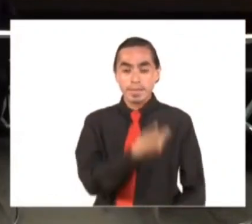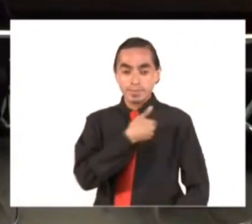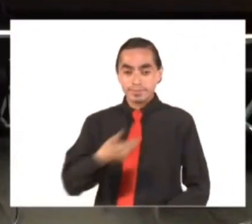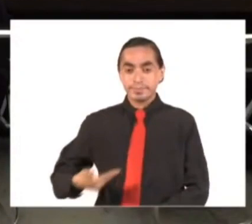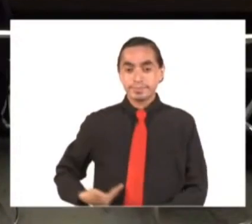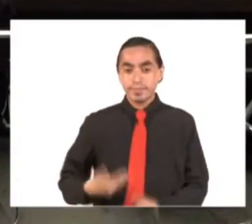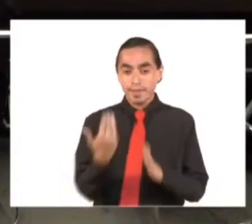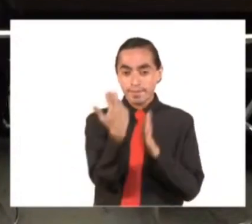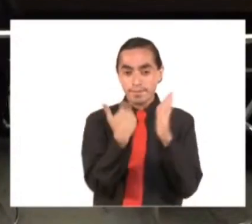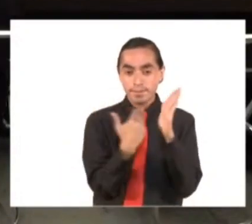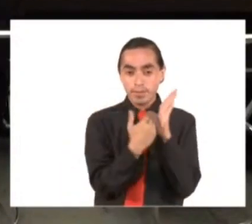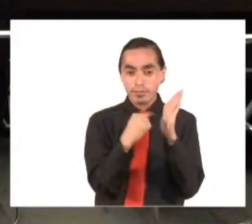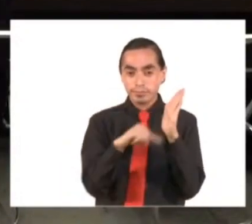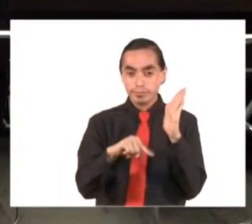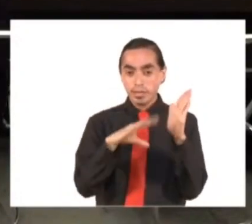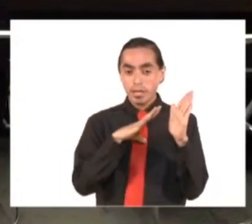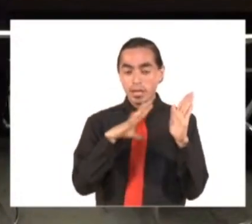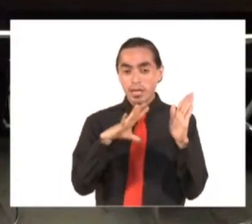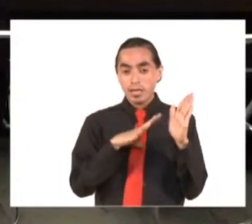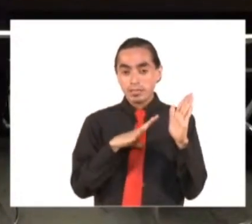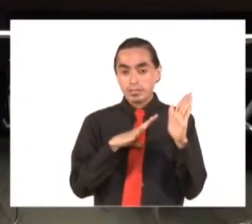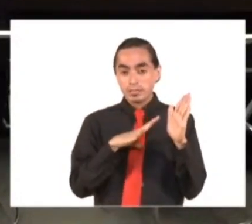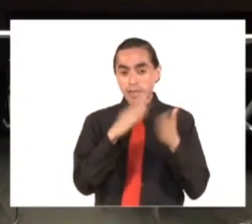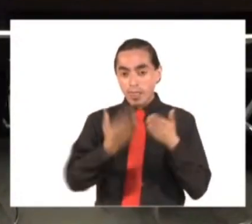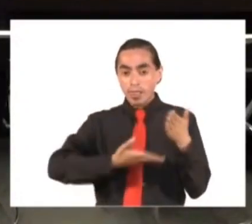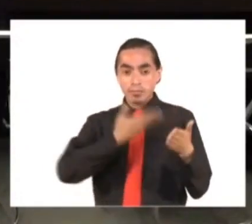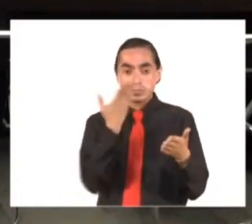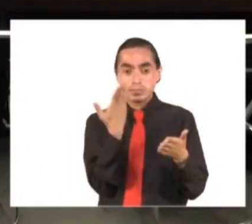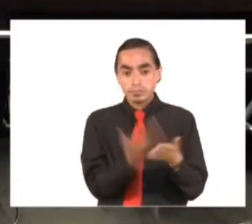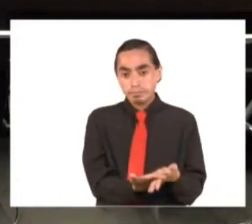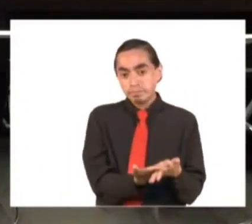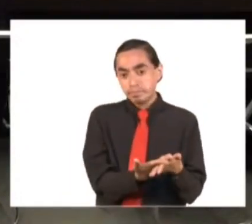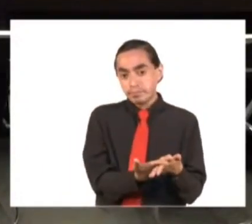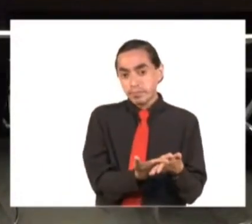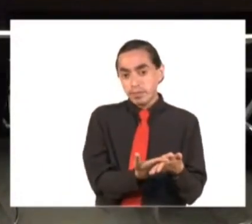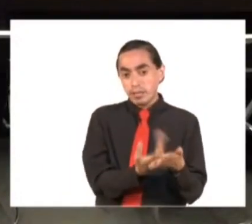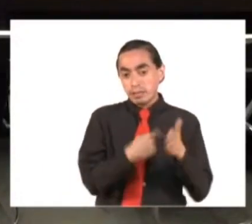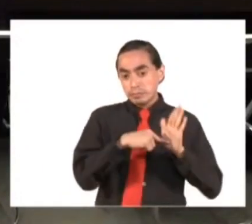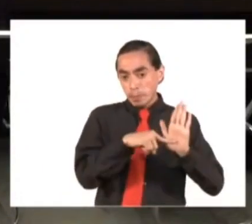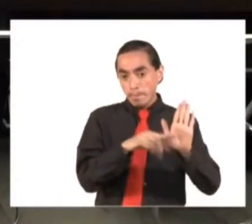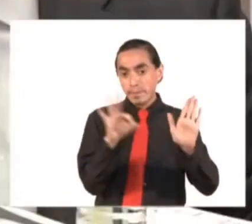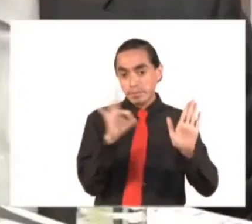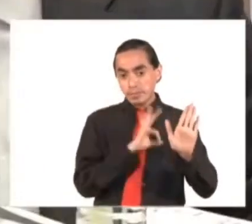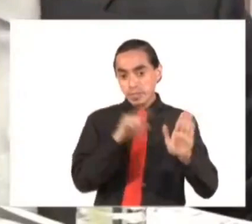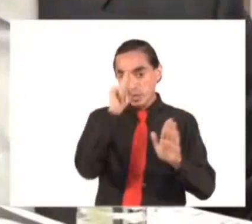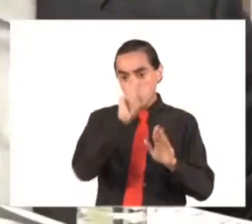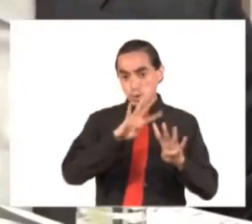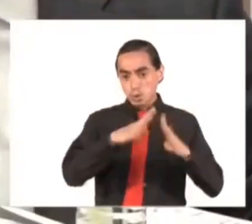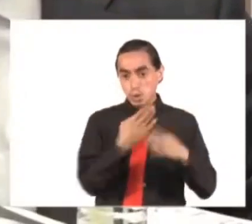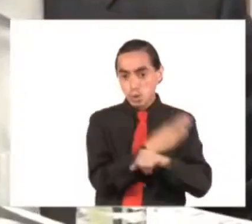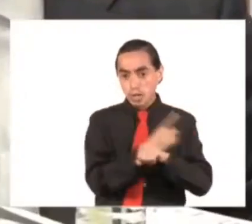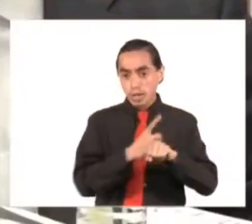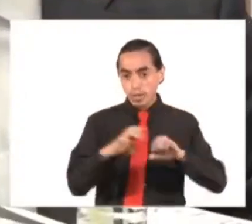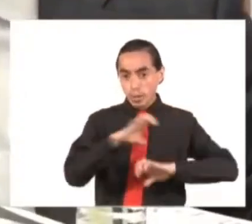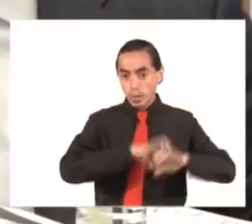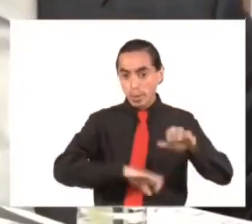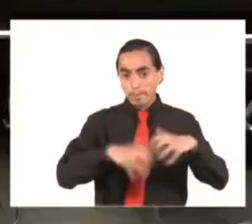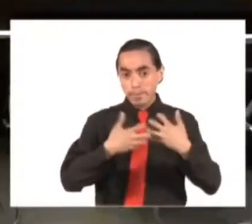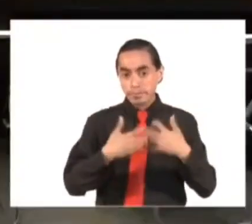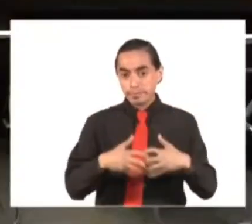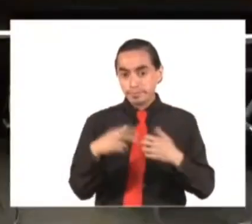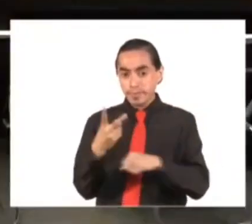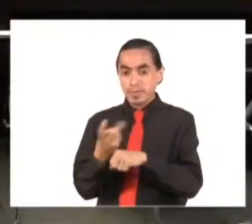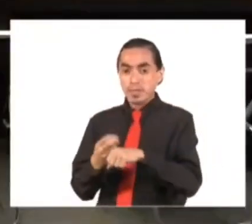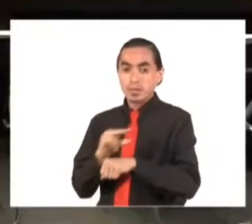Presidente, el siguiente punto del orden del día es la propuesta y, en su caso, presentación del Consejo Coordinador Empresarial como